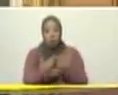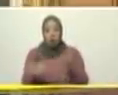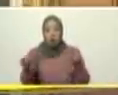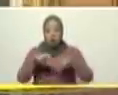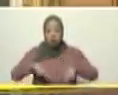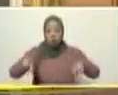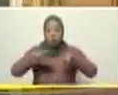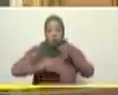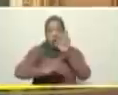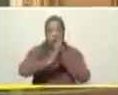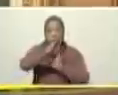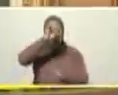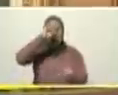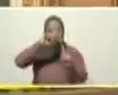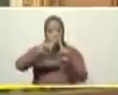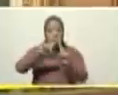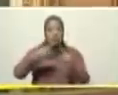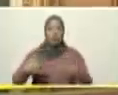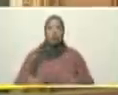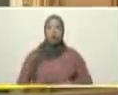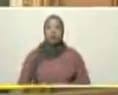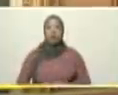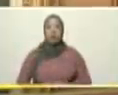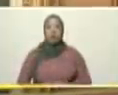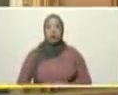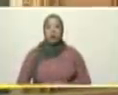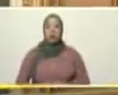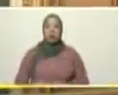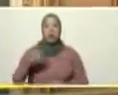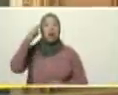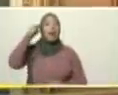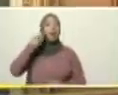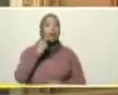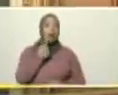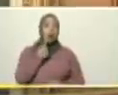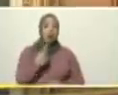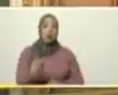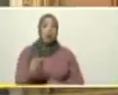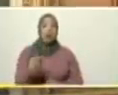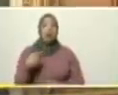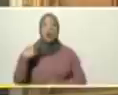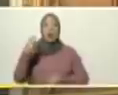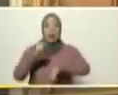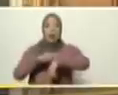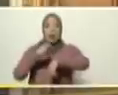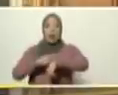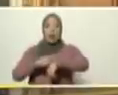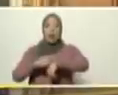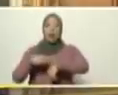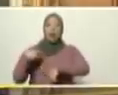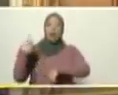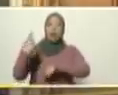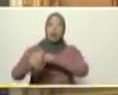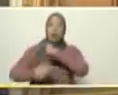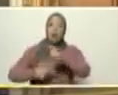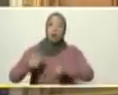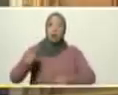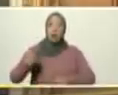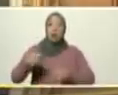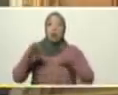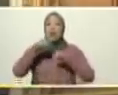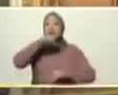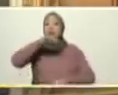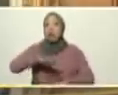como decía el libertador, dejar al tiempo hacer prodigios. El tiempo hará